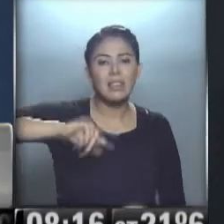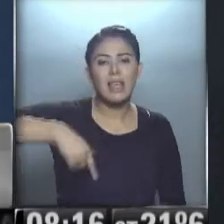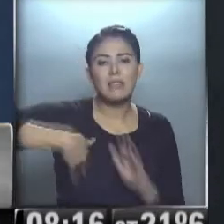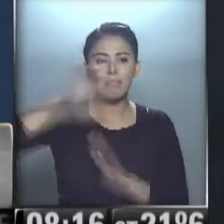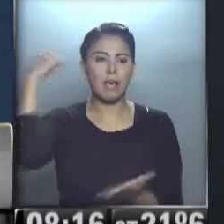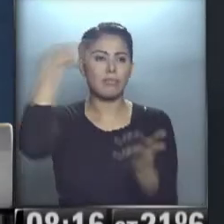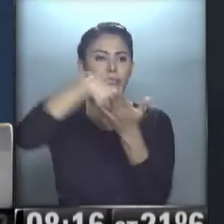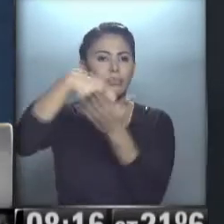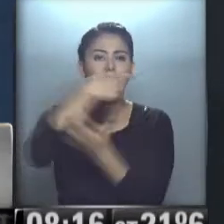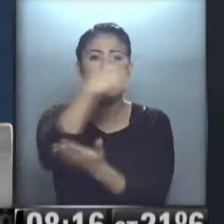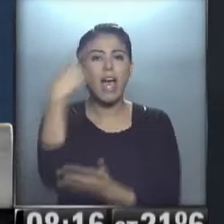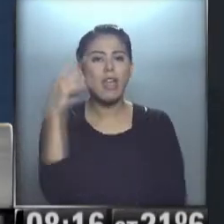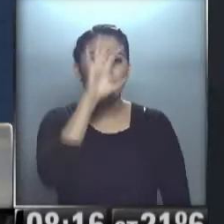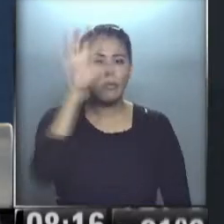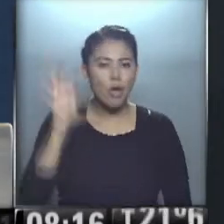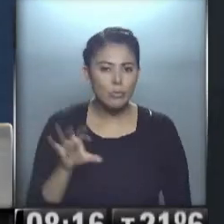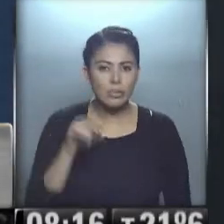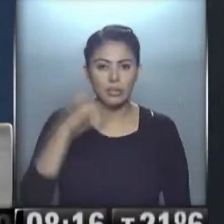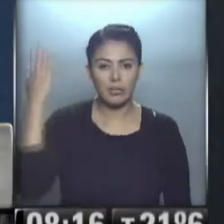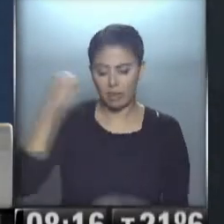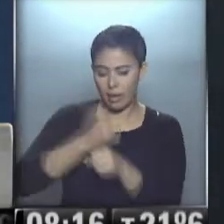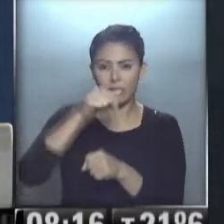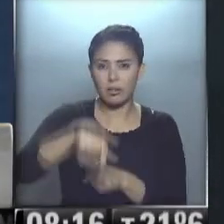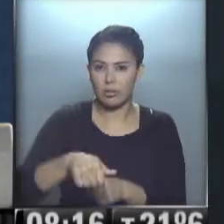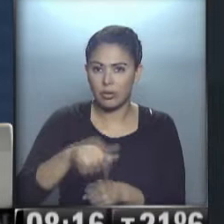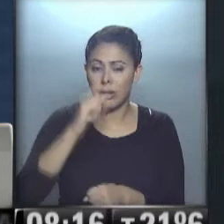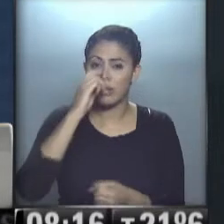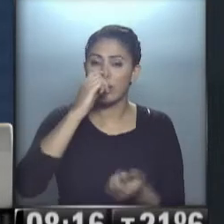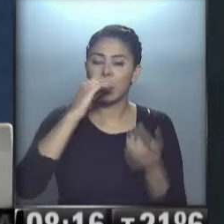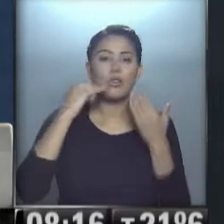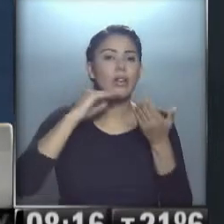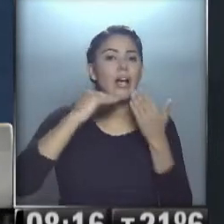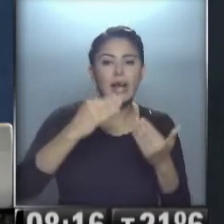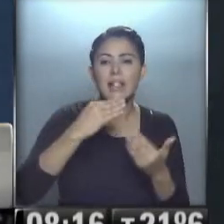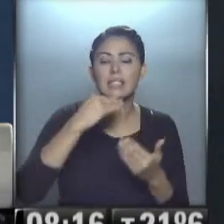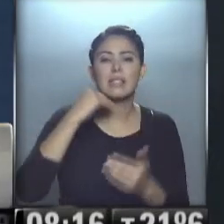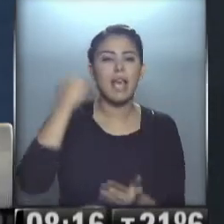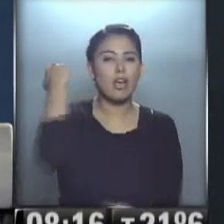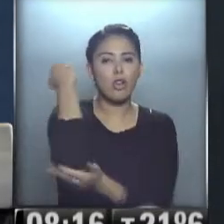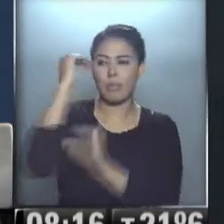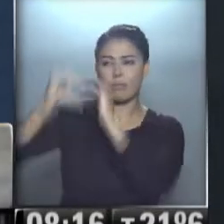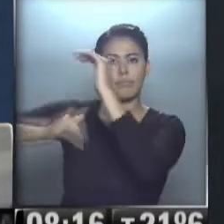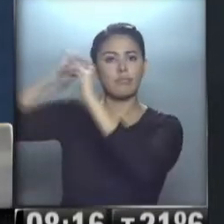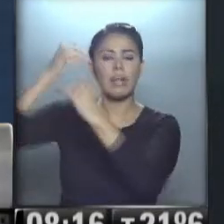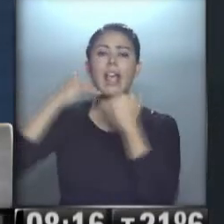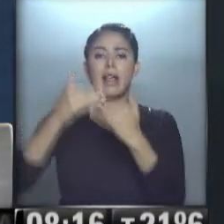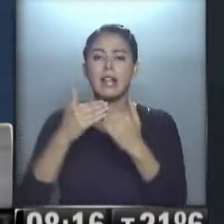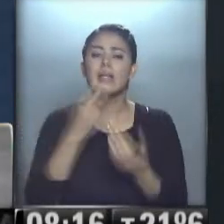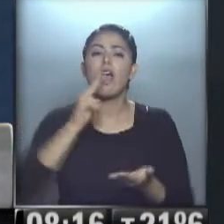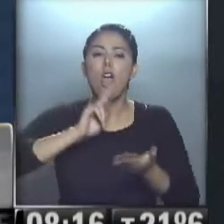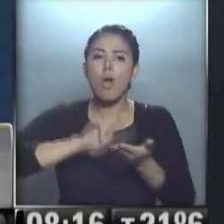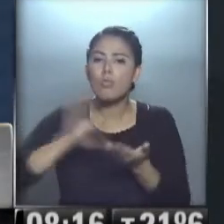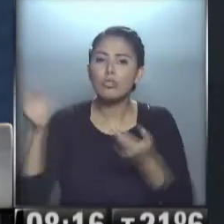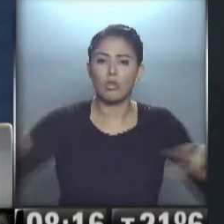nacionales a cada una de las jurisdicciones provinciales en este tiempo. Esto es producto del crecimiento de la actividad económica y de la recaudación impositiva.